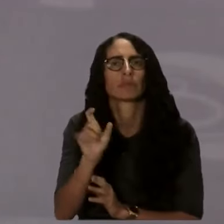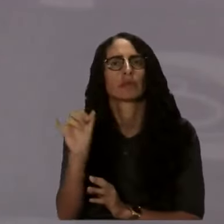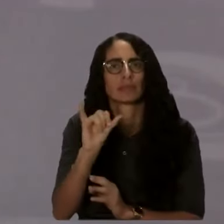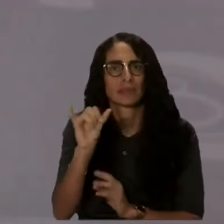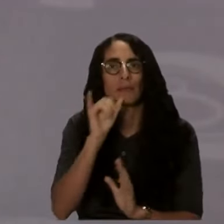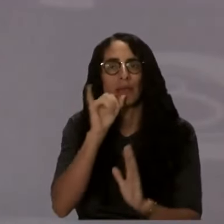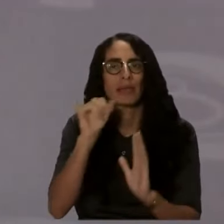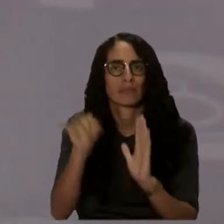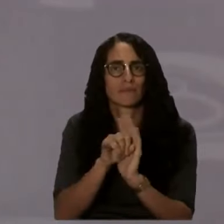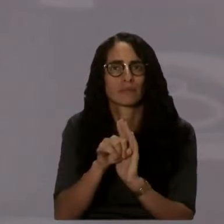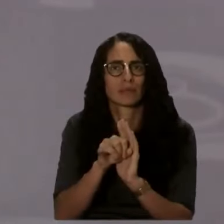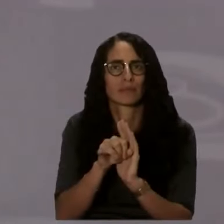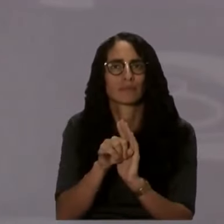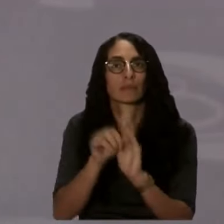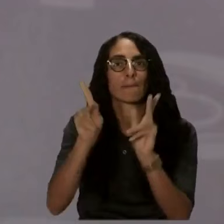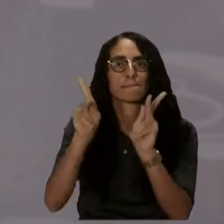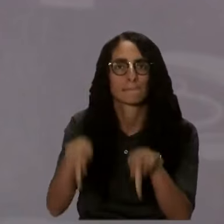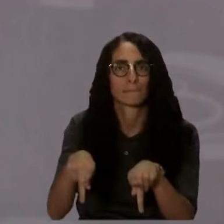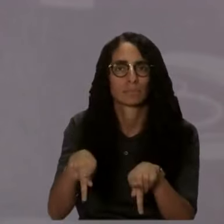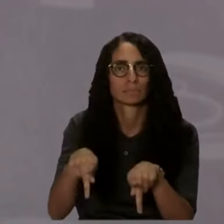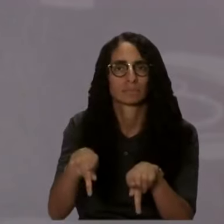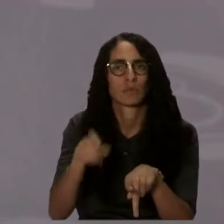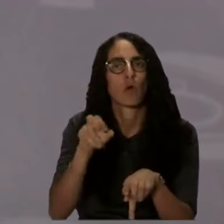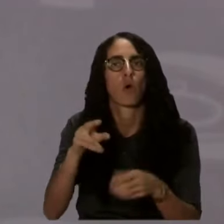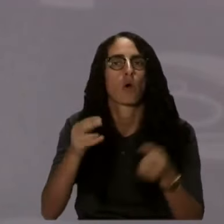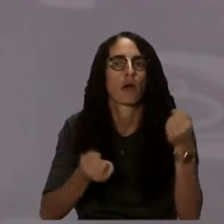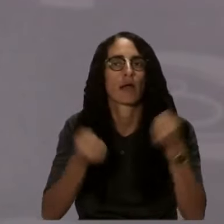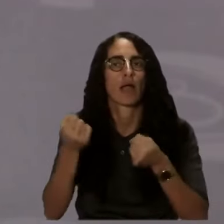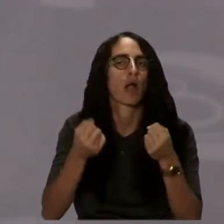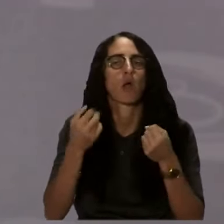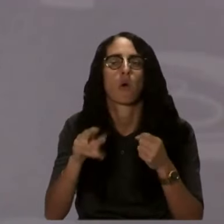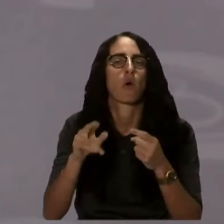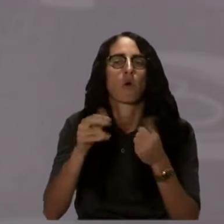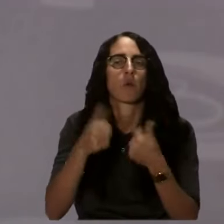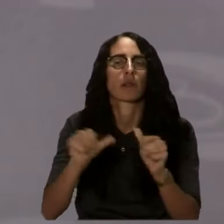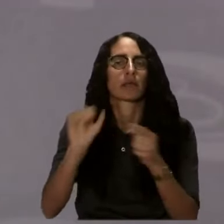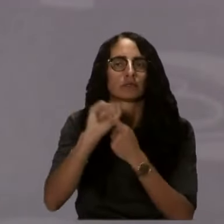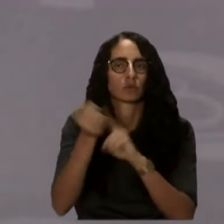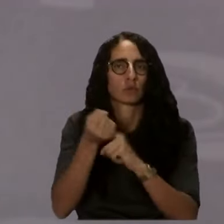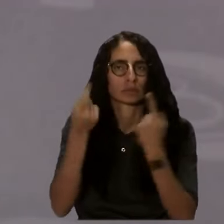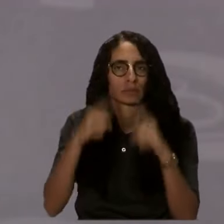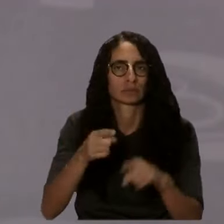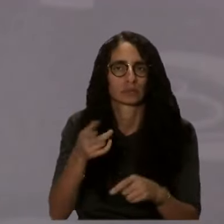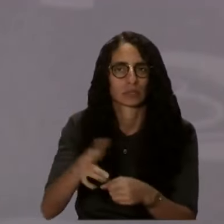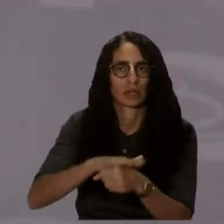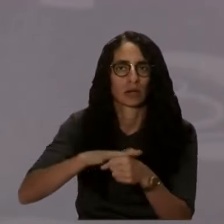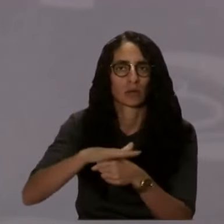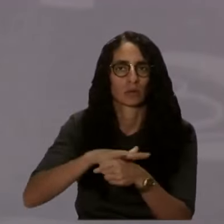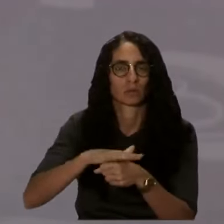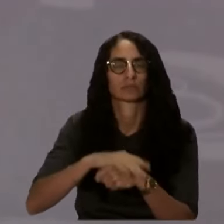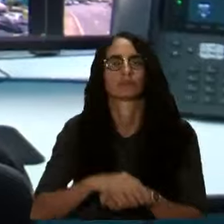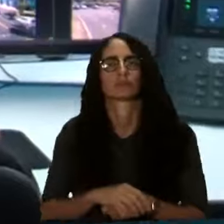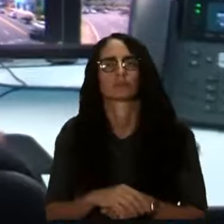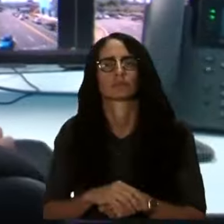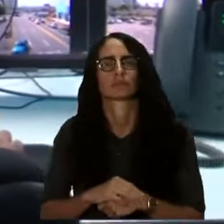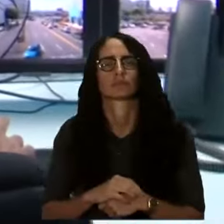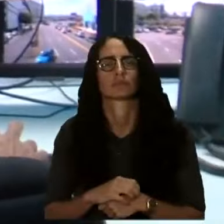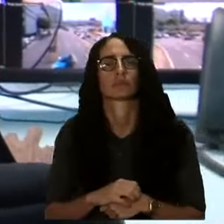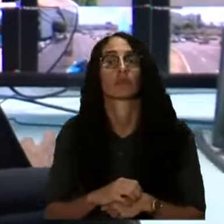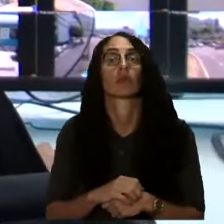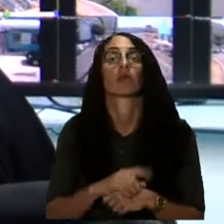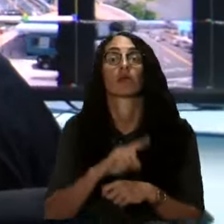identificar a a la persona o el vehículo o la situación que está ocurriendo en ese preciso instante una